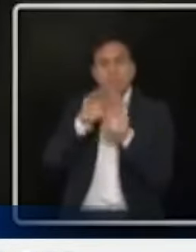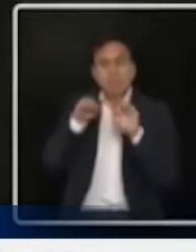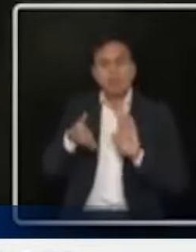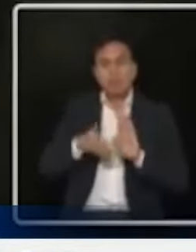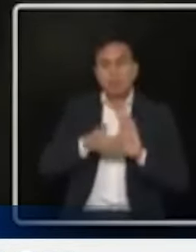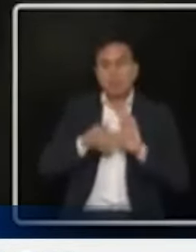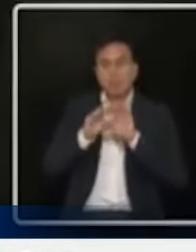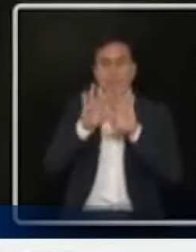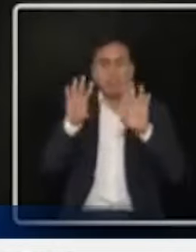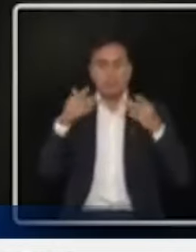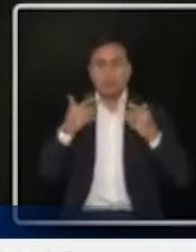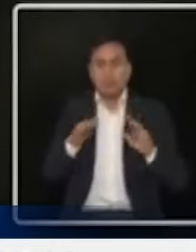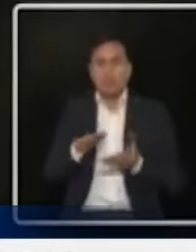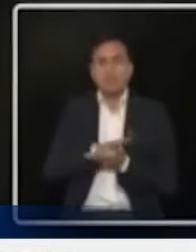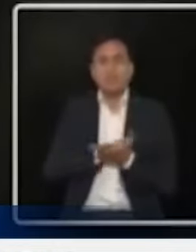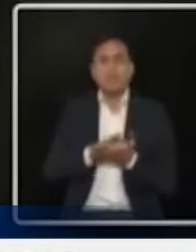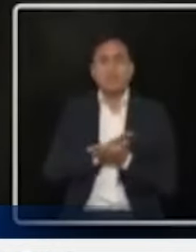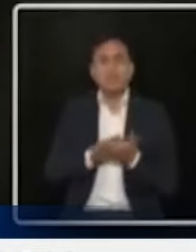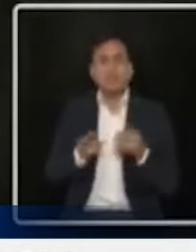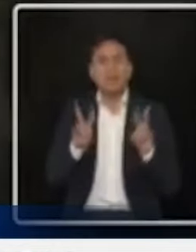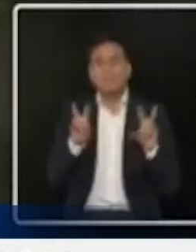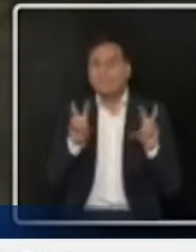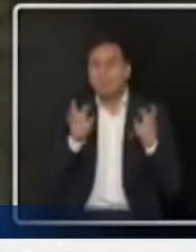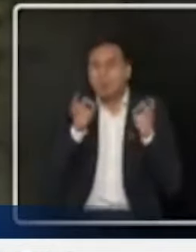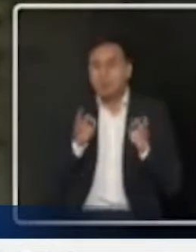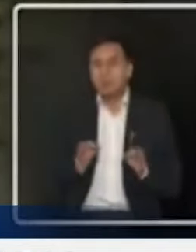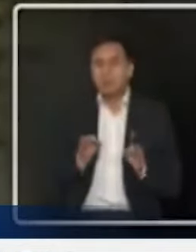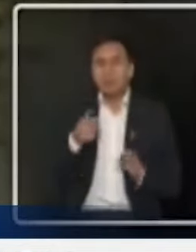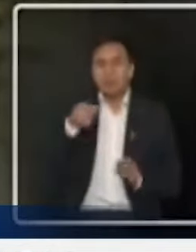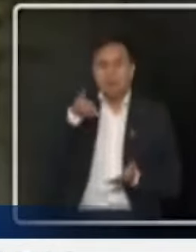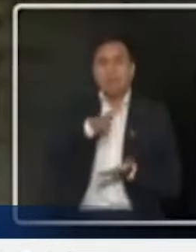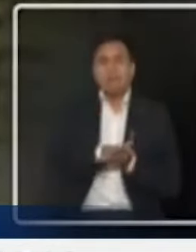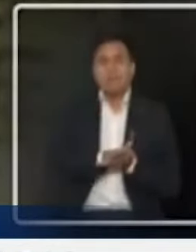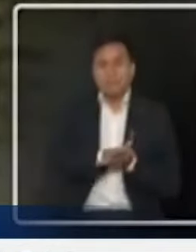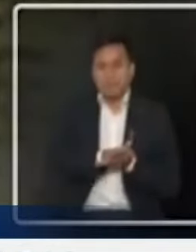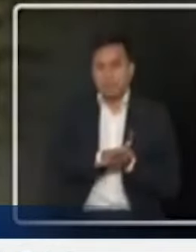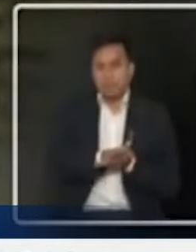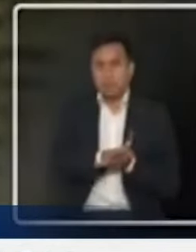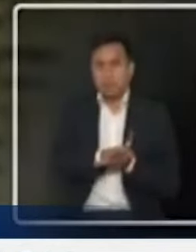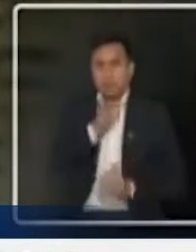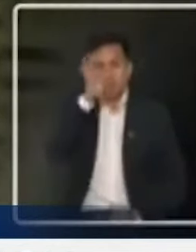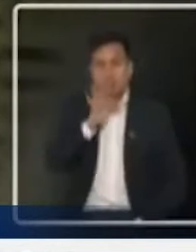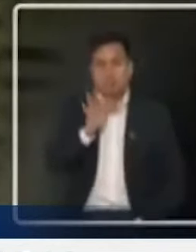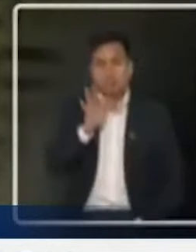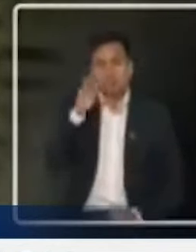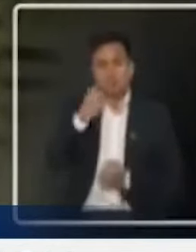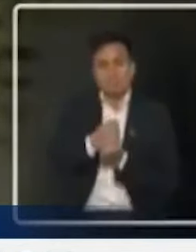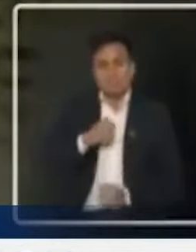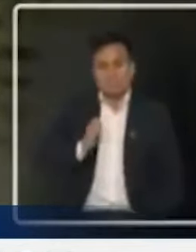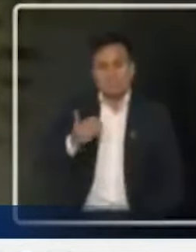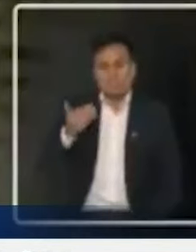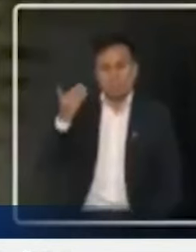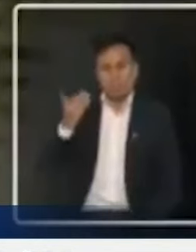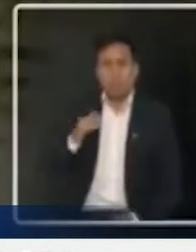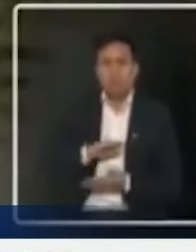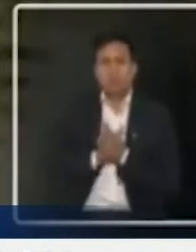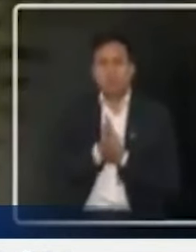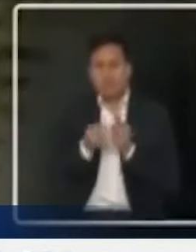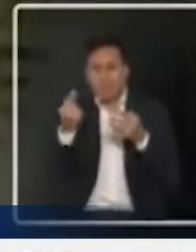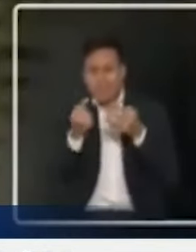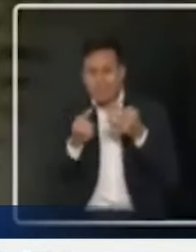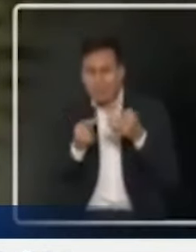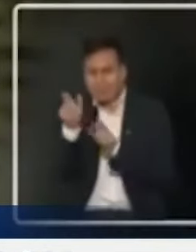hemos demostrado muy claramente, por ejemplo, a propósito de los asesinatos de los funcionarios policiales en el último tiempo, en donde en todos y